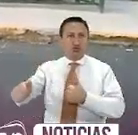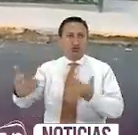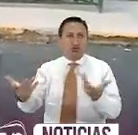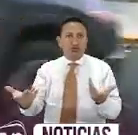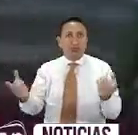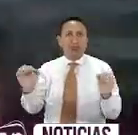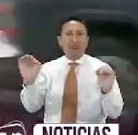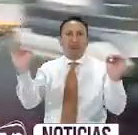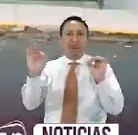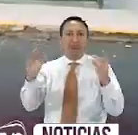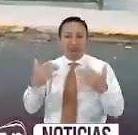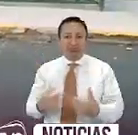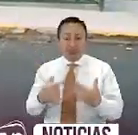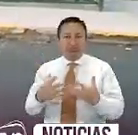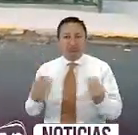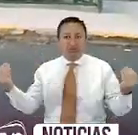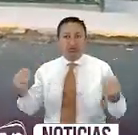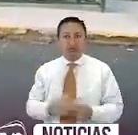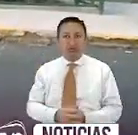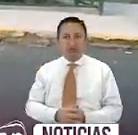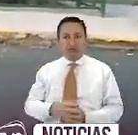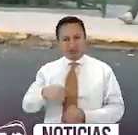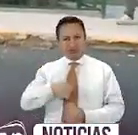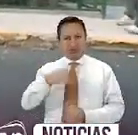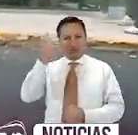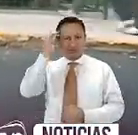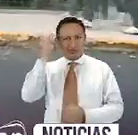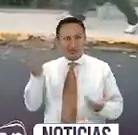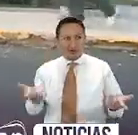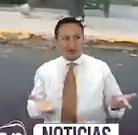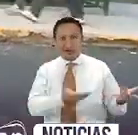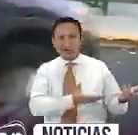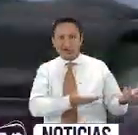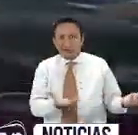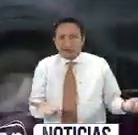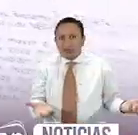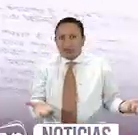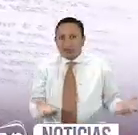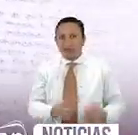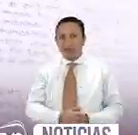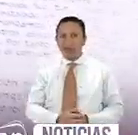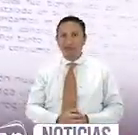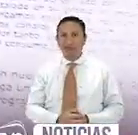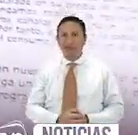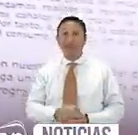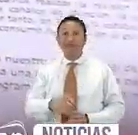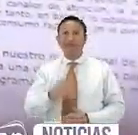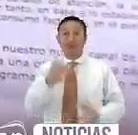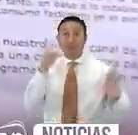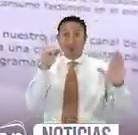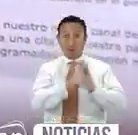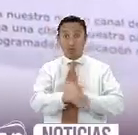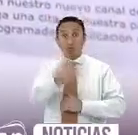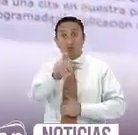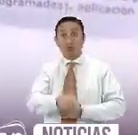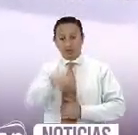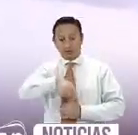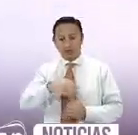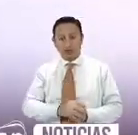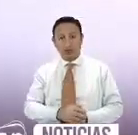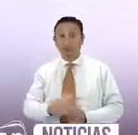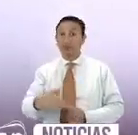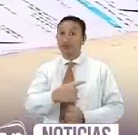se le va constantemente la luz y sí me llamó preocupante, entonces sí es preocupante el caso. Ante estas denuncias de ciudadanos que